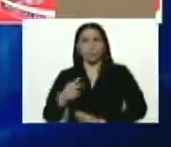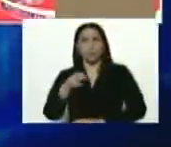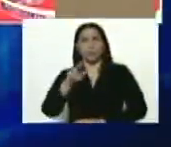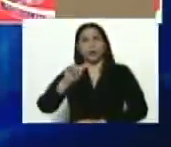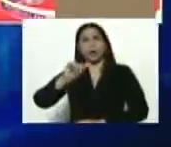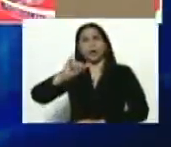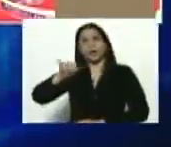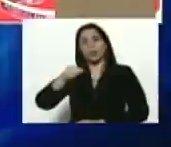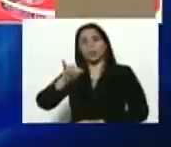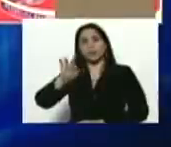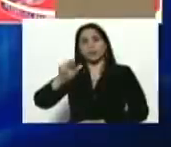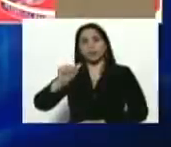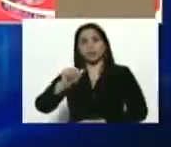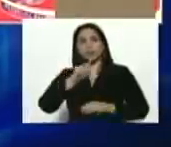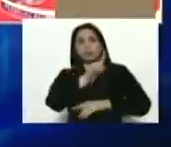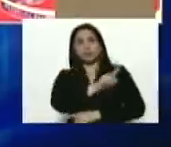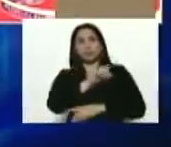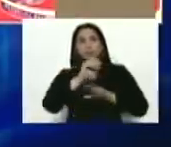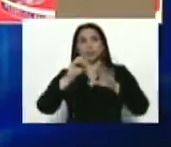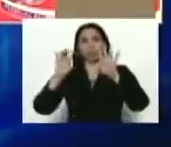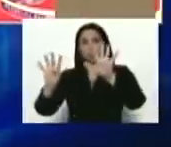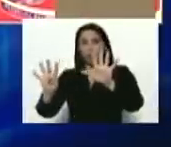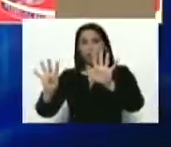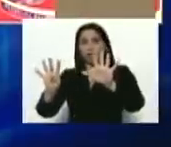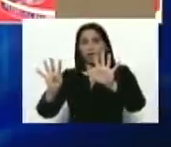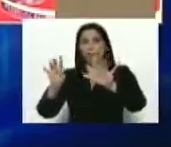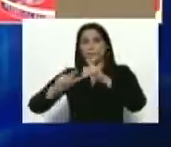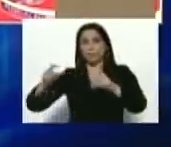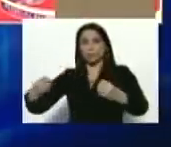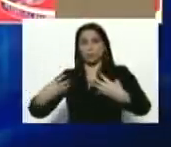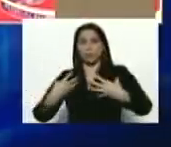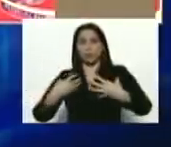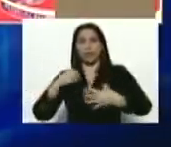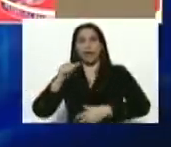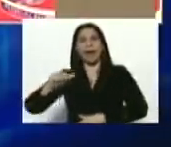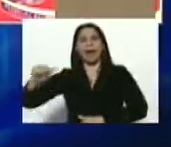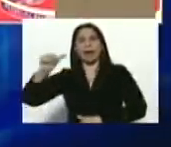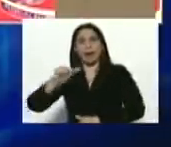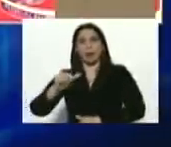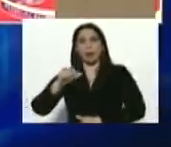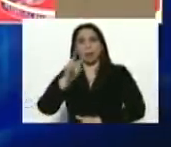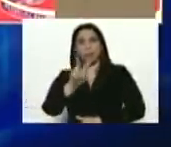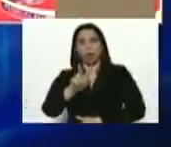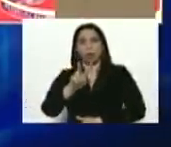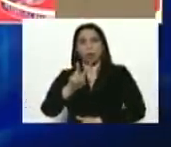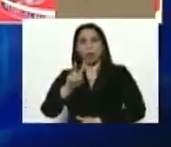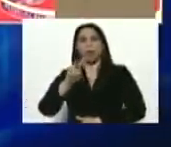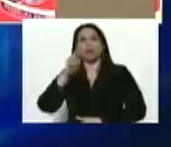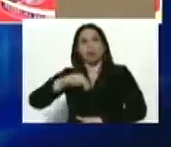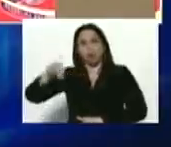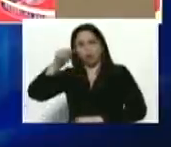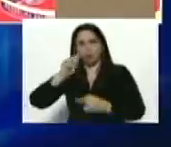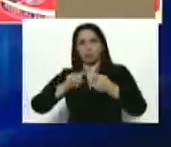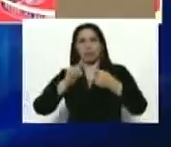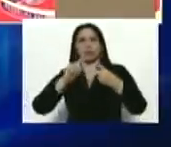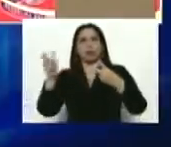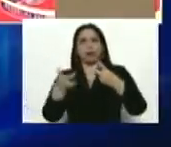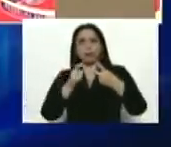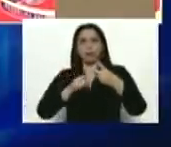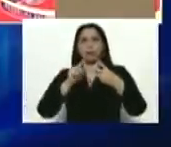el Arauca, 2 casos. Si usted suma los casos del norte de Santander, de La Guajira y del